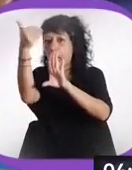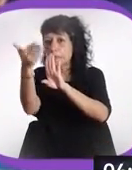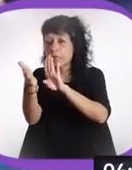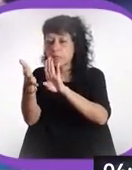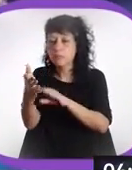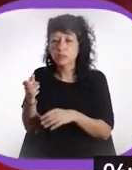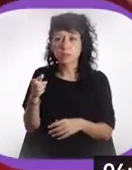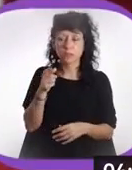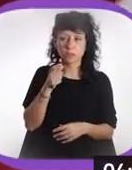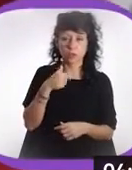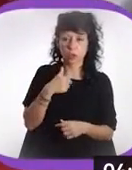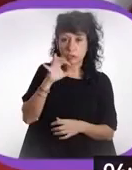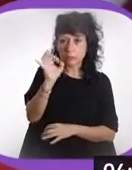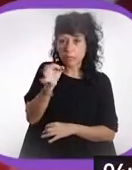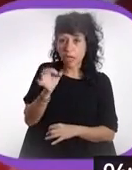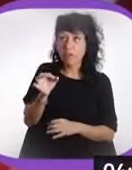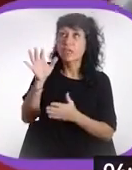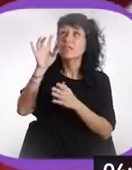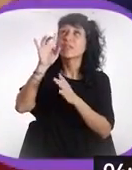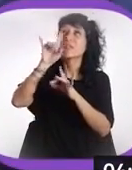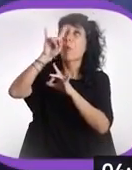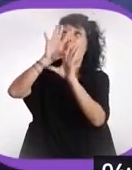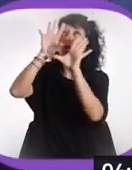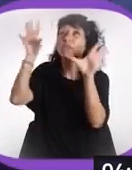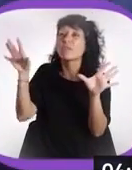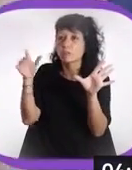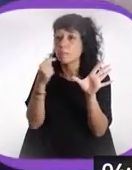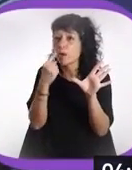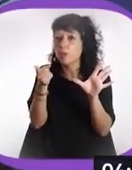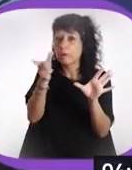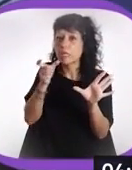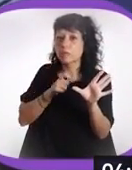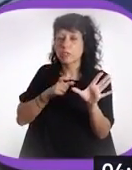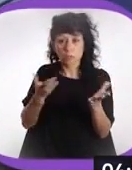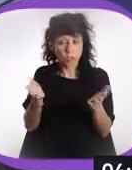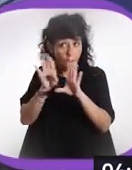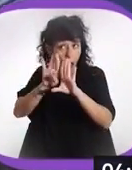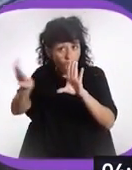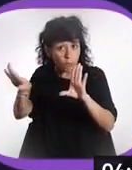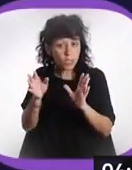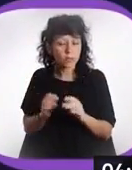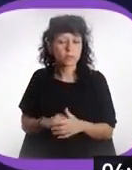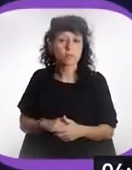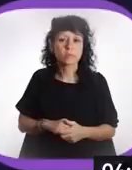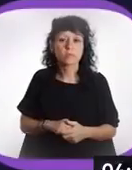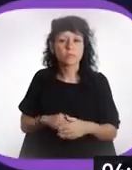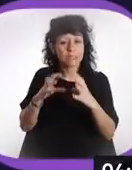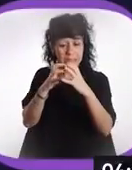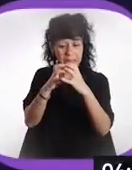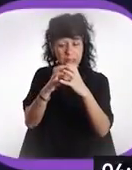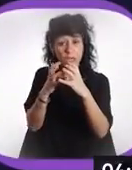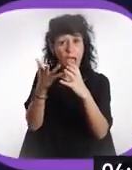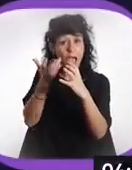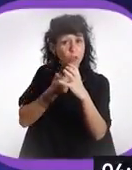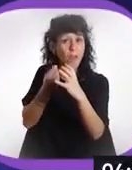que siempre he querido saber sobre el universo. Entonces hay que abrirla. ¿Creen que el disco de datos sea la llave? No.